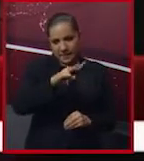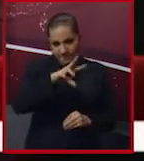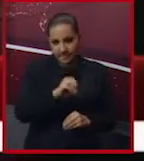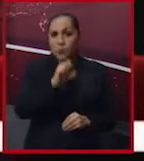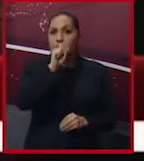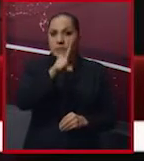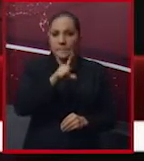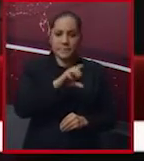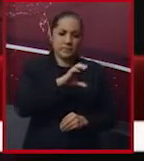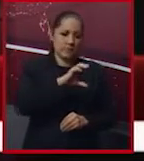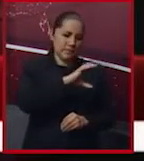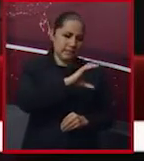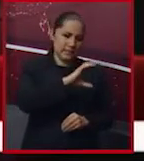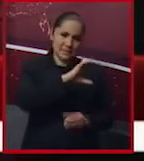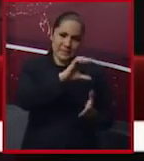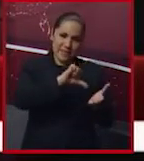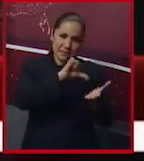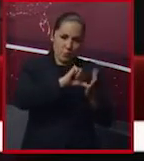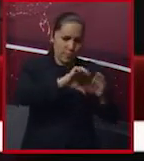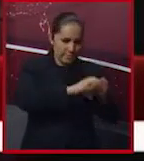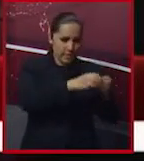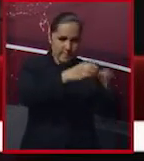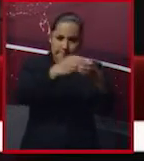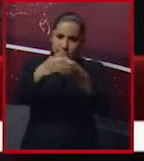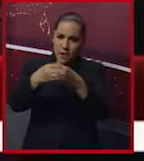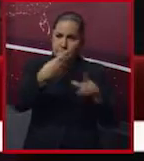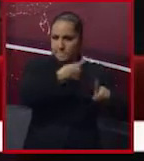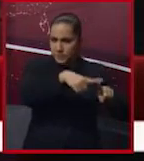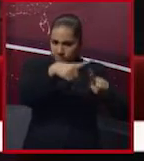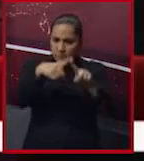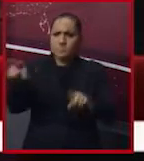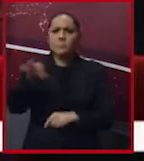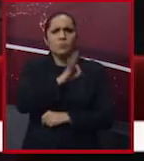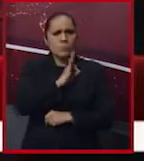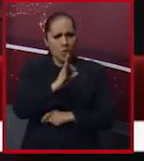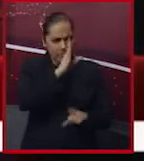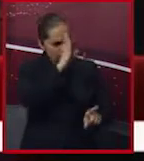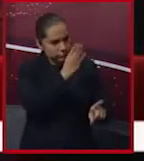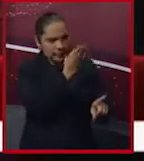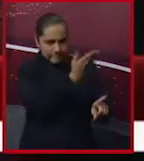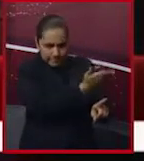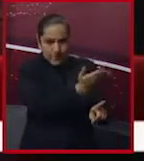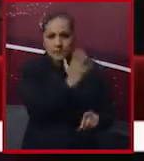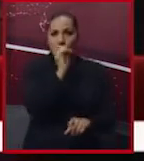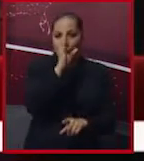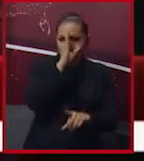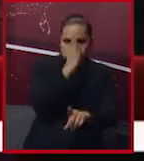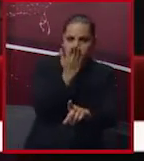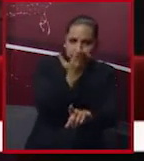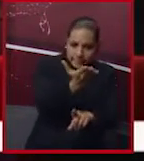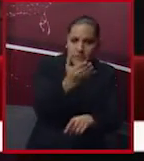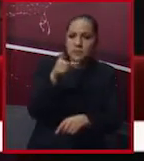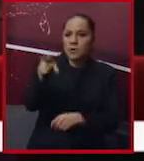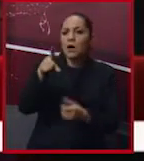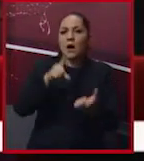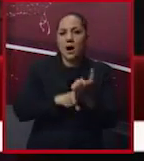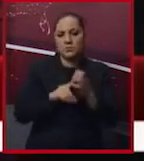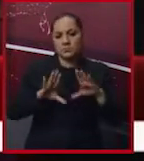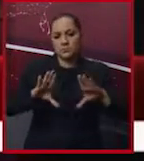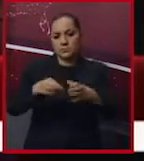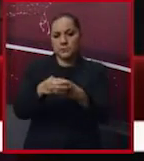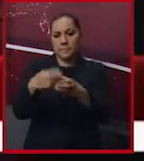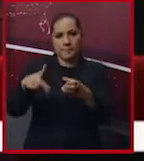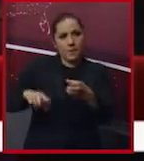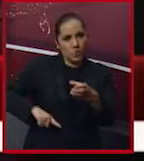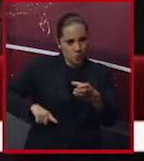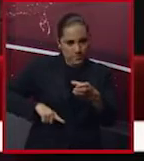también pueden acercarse y solicitarlas directamente al centro o a la legislatura o a alguno de los órganos de gobierno para